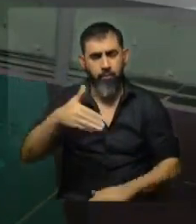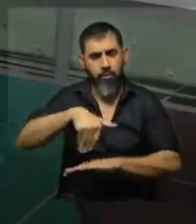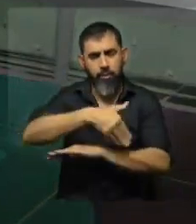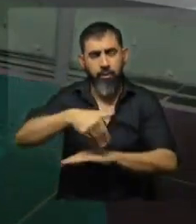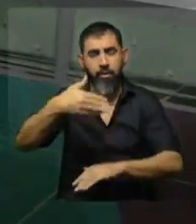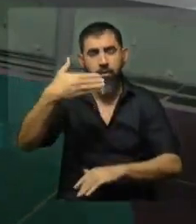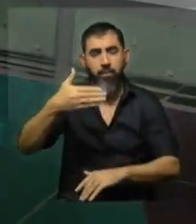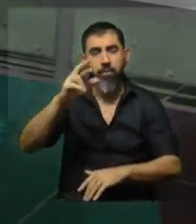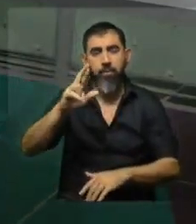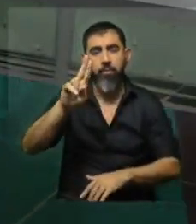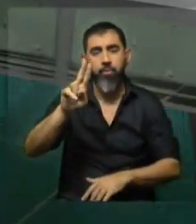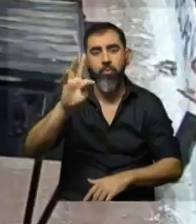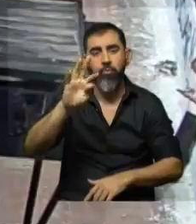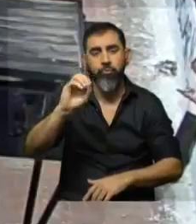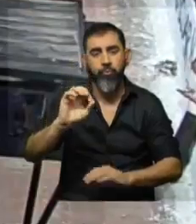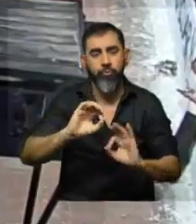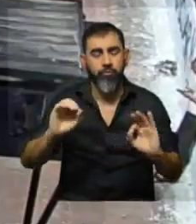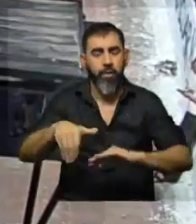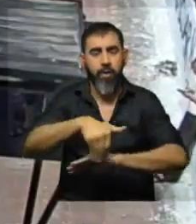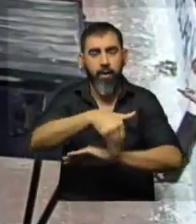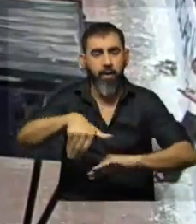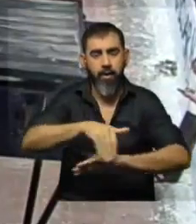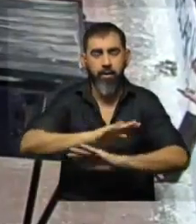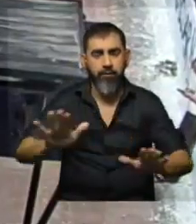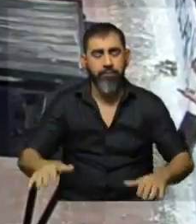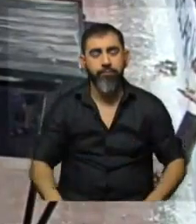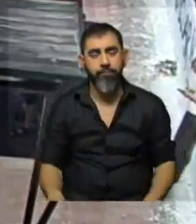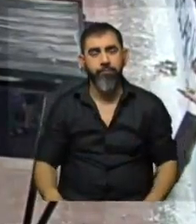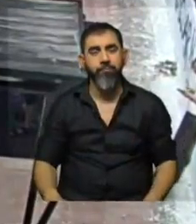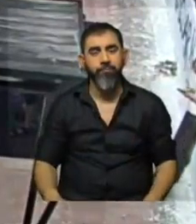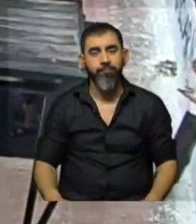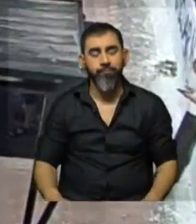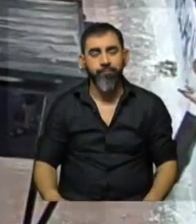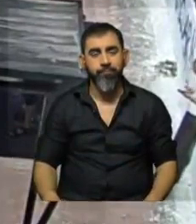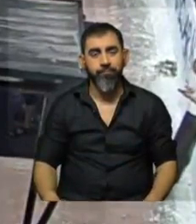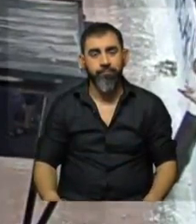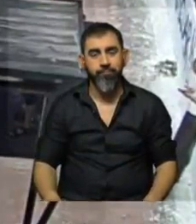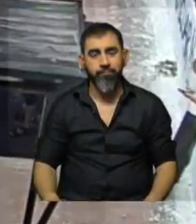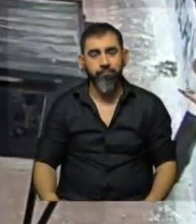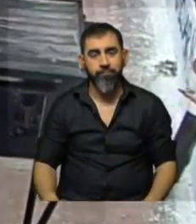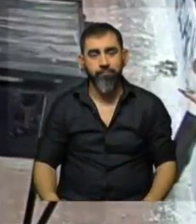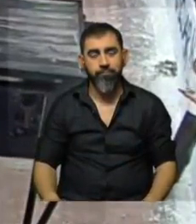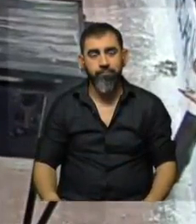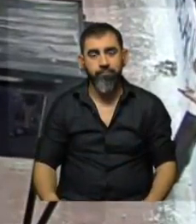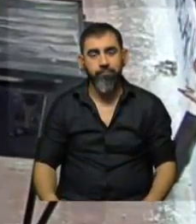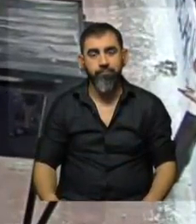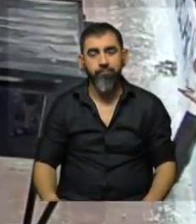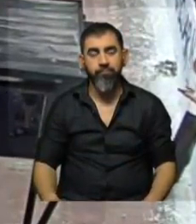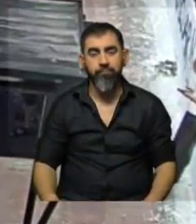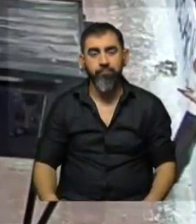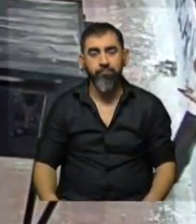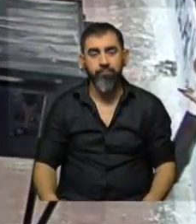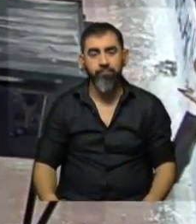Bruto. Marco Bruto no le importa nada, no le importa que haya acá Mundial. Acá hay gente trabajando. Por supuesto. Sí, claro. Acá hay